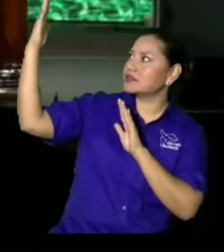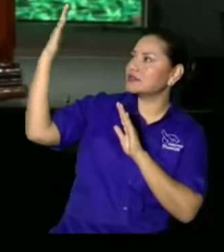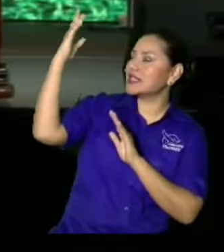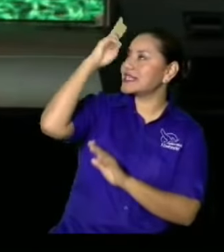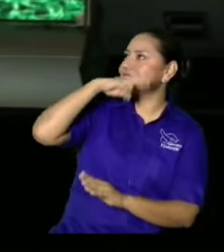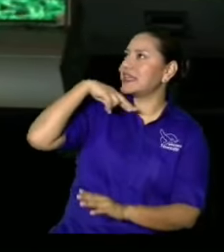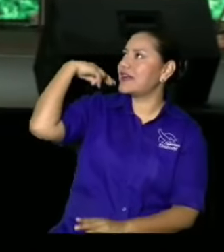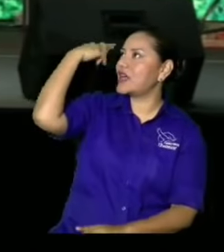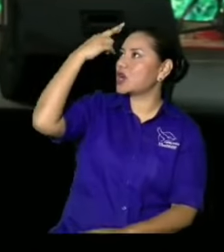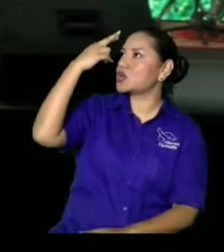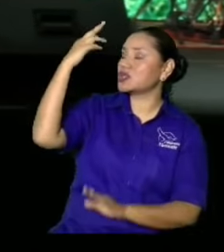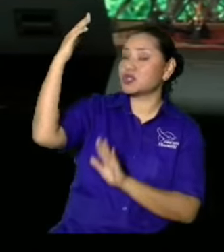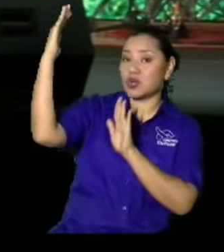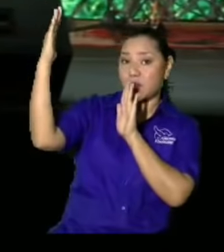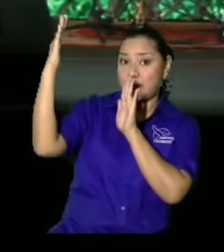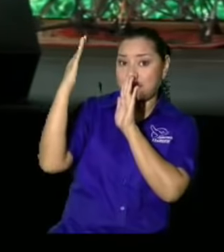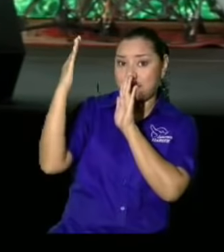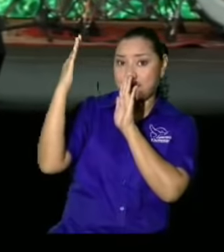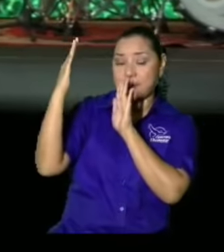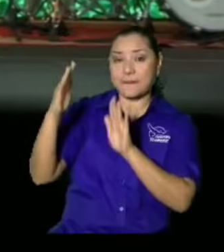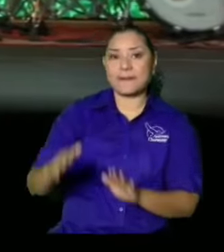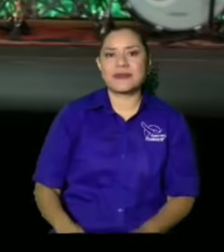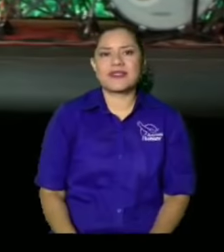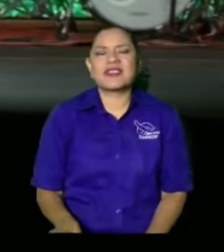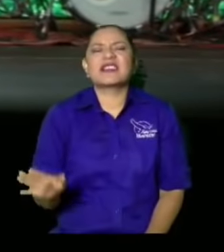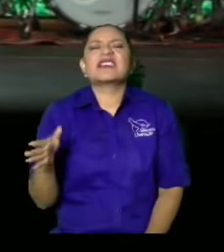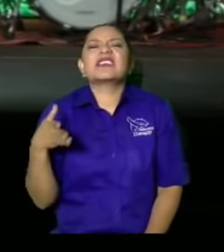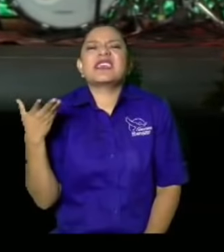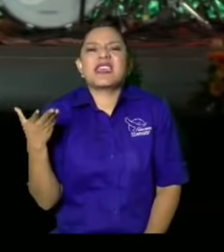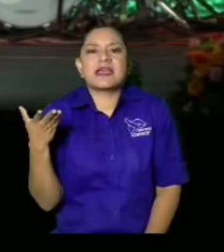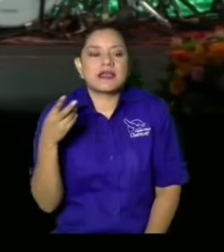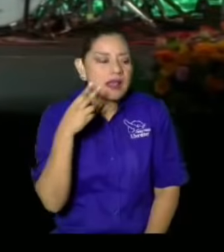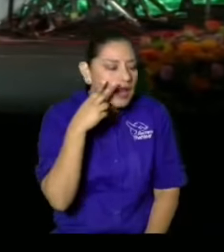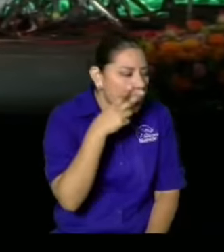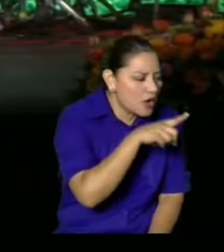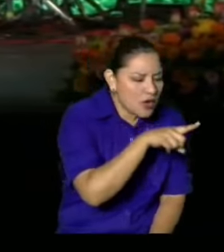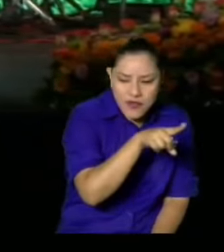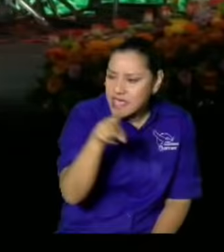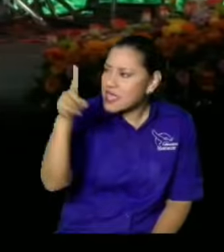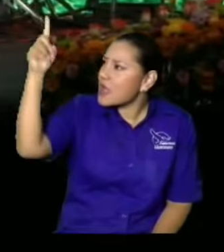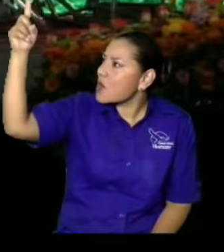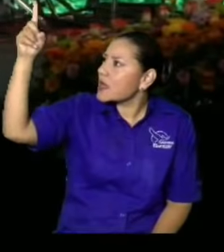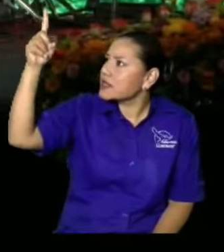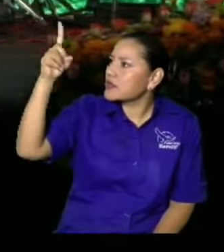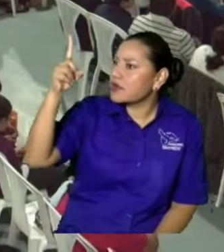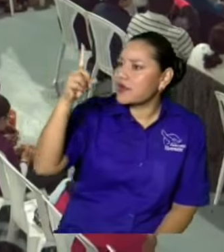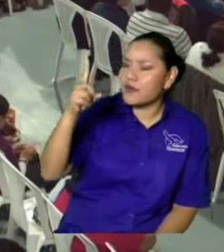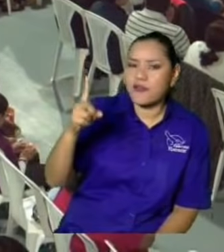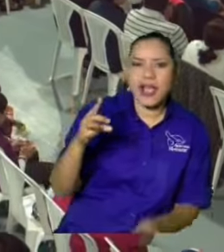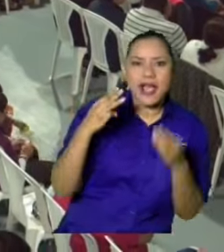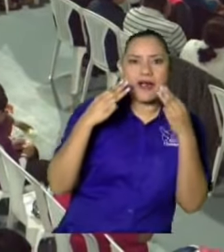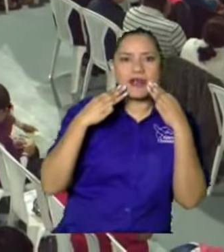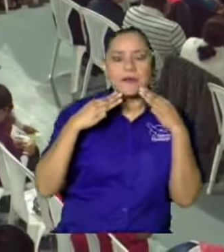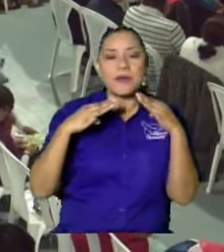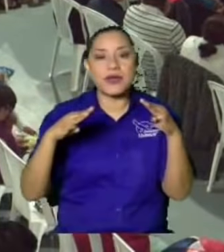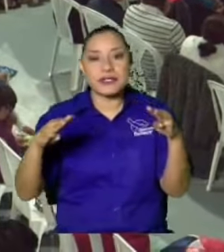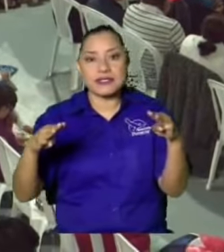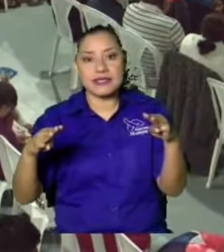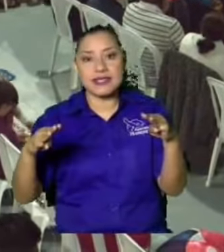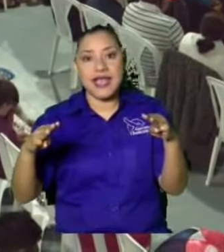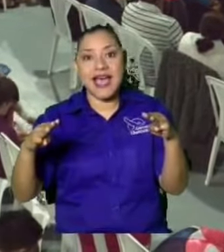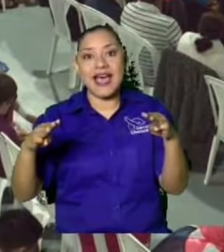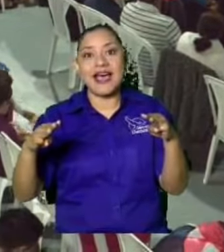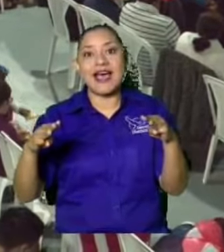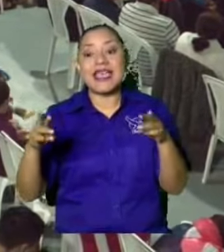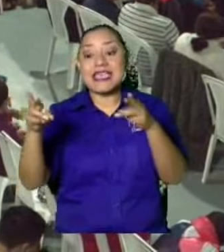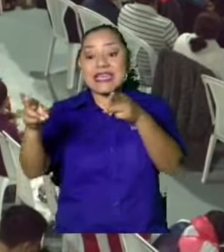¿Quién se daba cuenta de que había estado en la presencia cuando baja? Cuando baja, hermano amado, baja a ir a